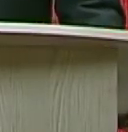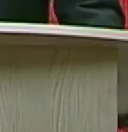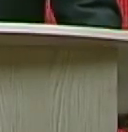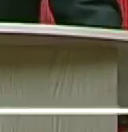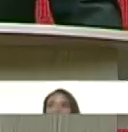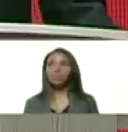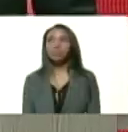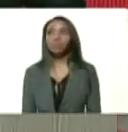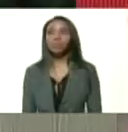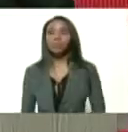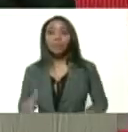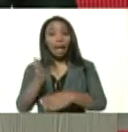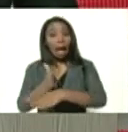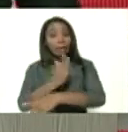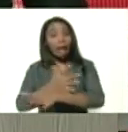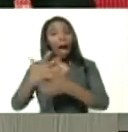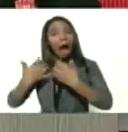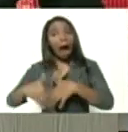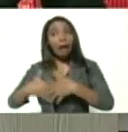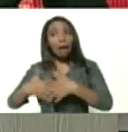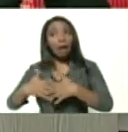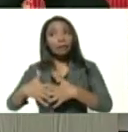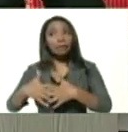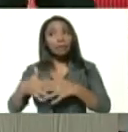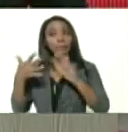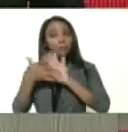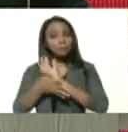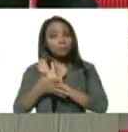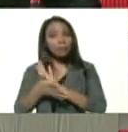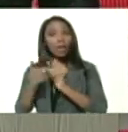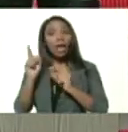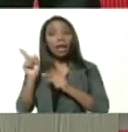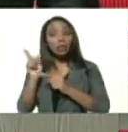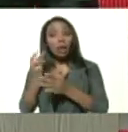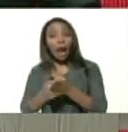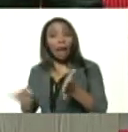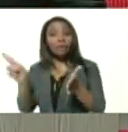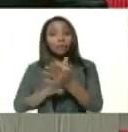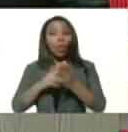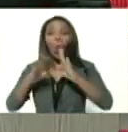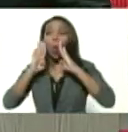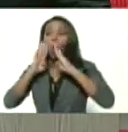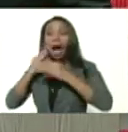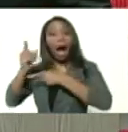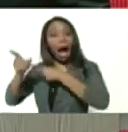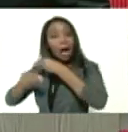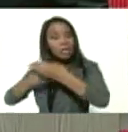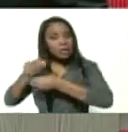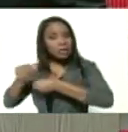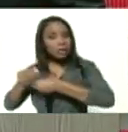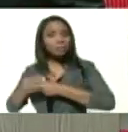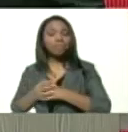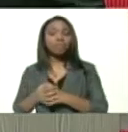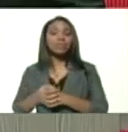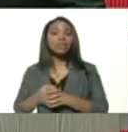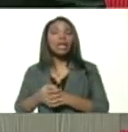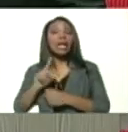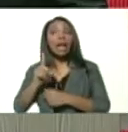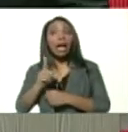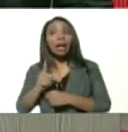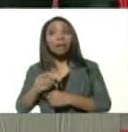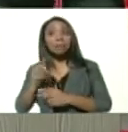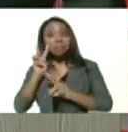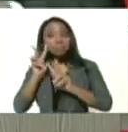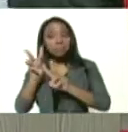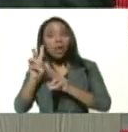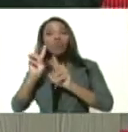Antes de hacer un análisis de la ratificación de las confesiones que él hace y la adición de